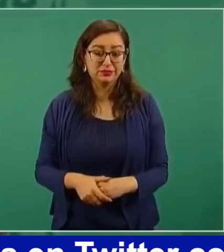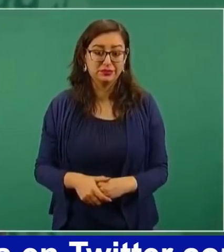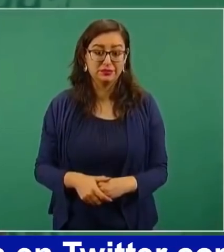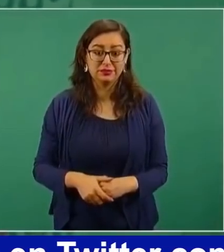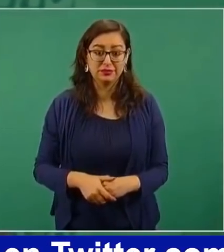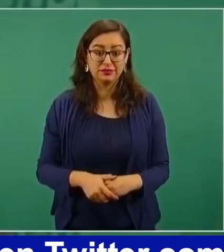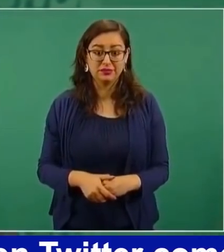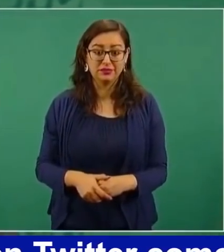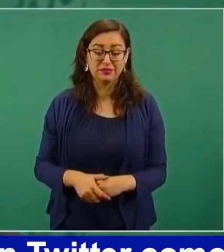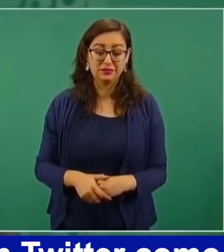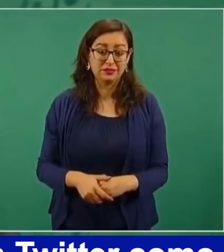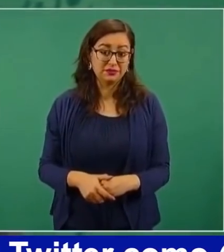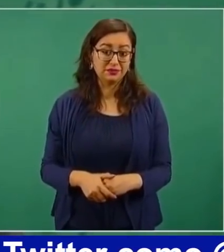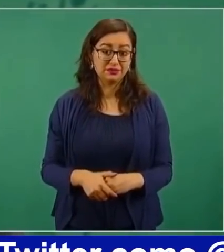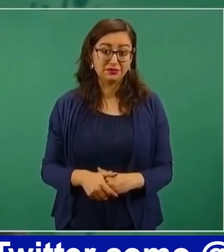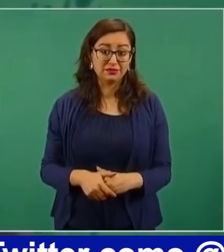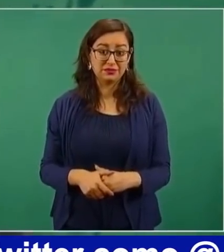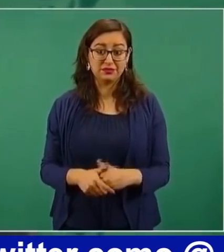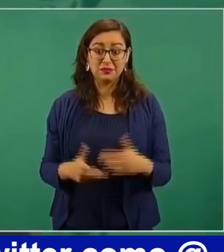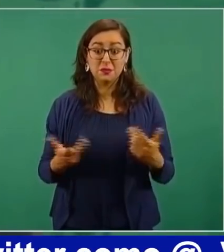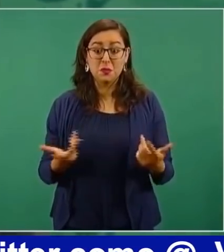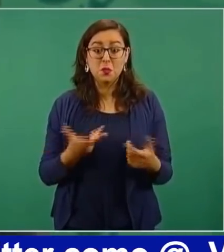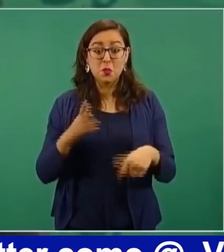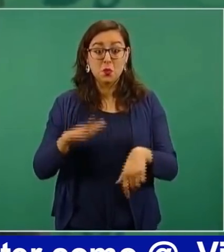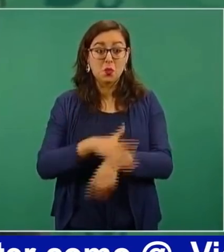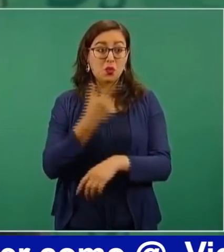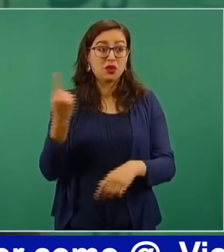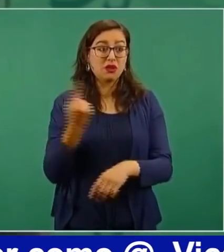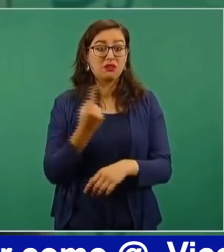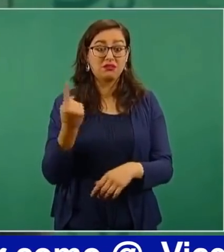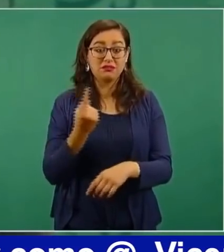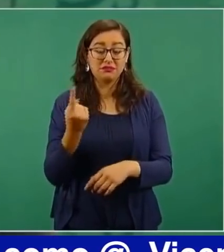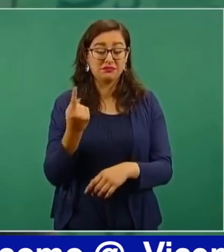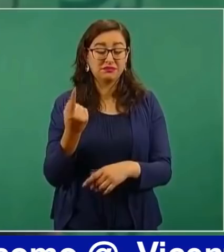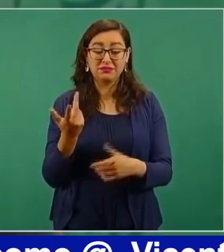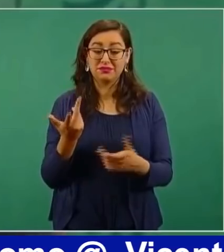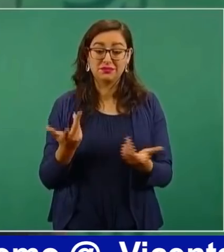es mucho lo que